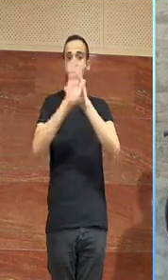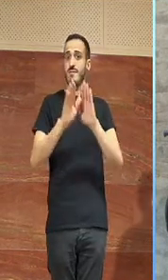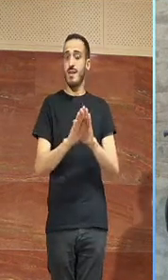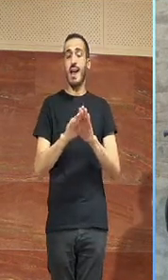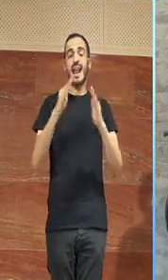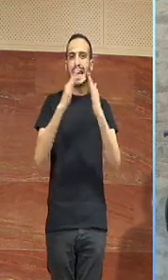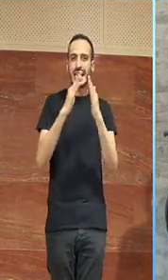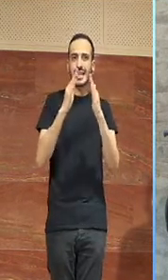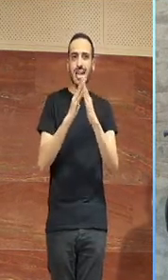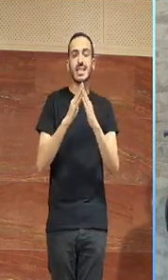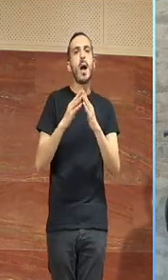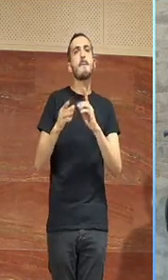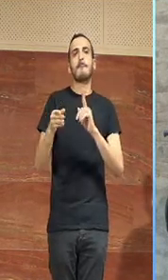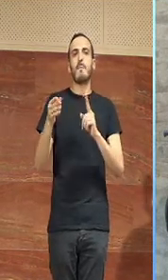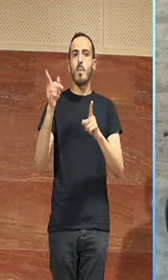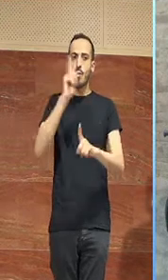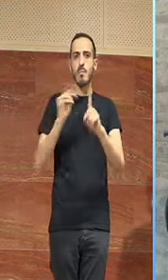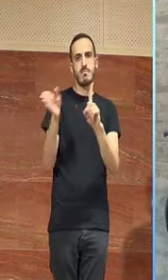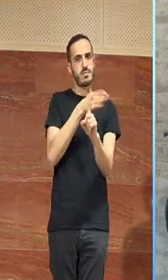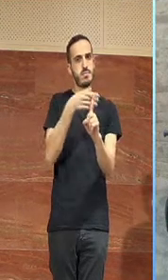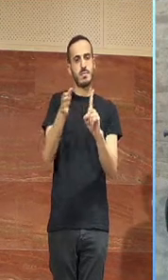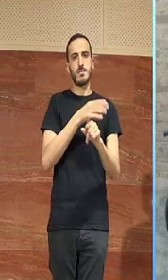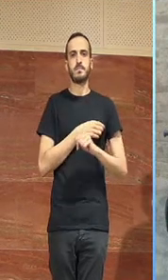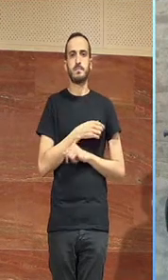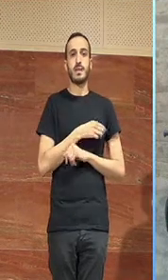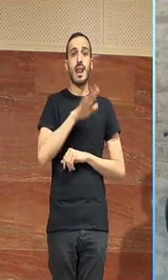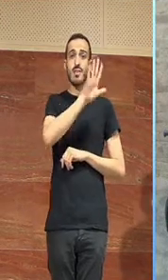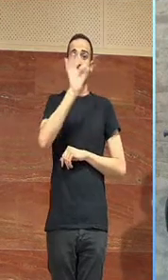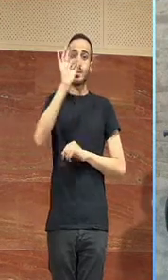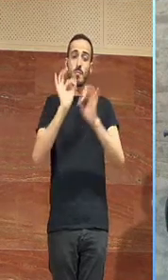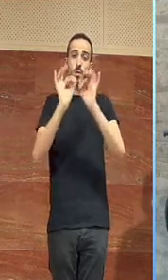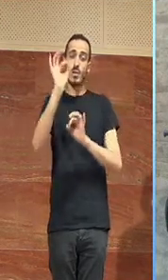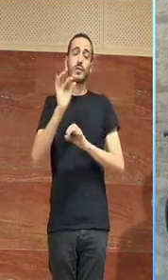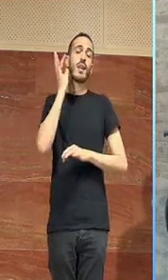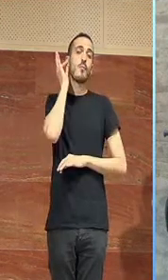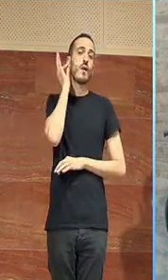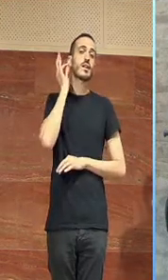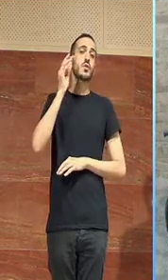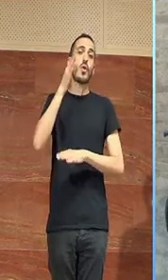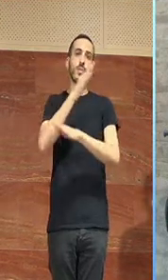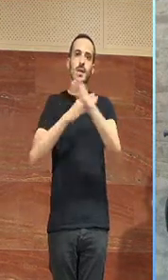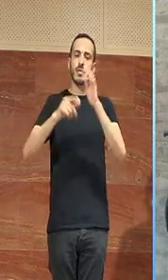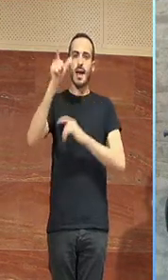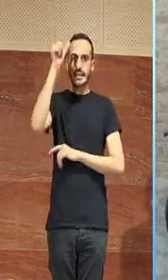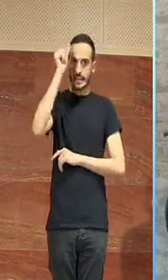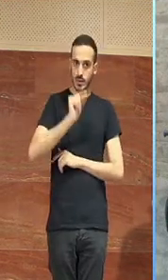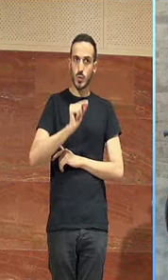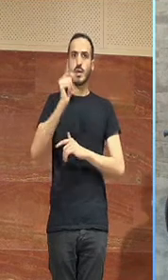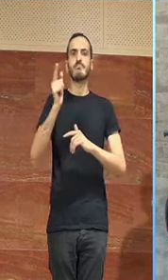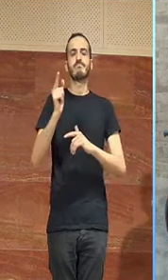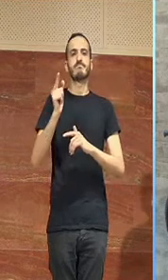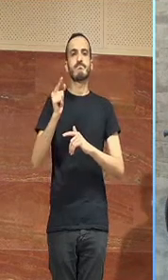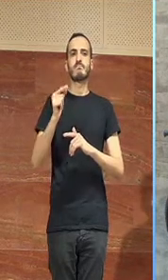hogar. El 25% de las mujeres con discapacidades intelectuales habían sido violadas y el 6% de las mujeres